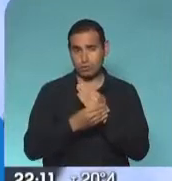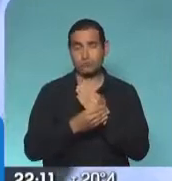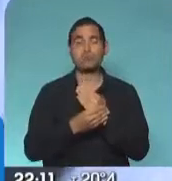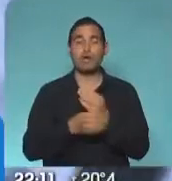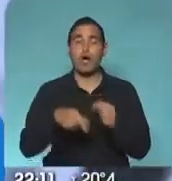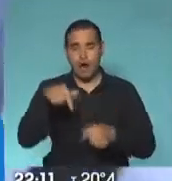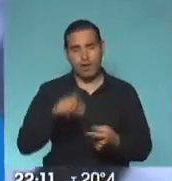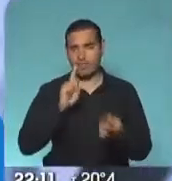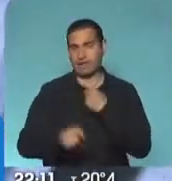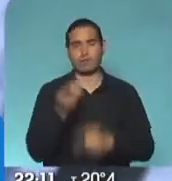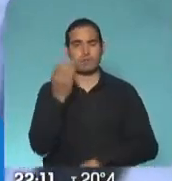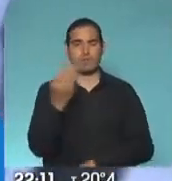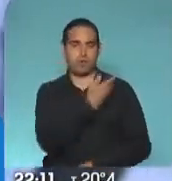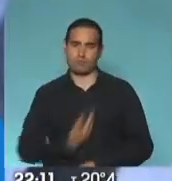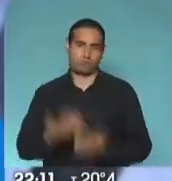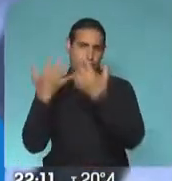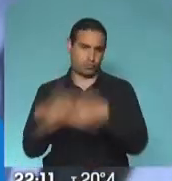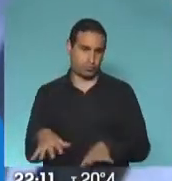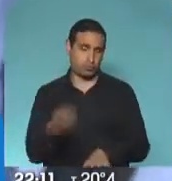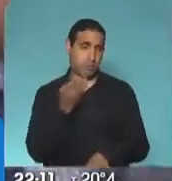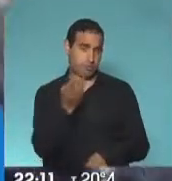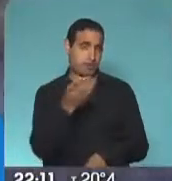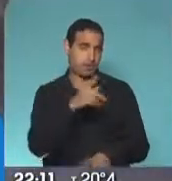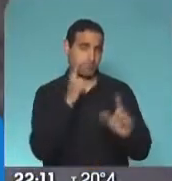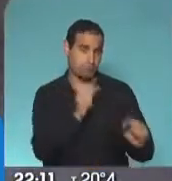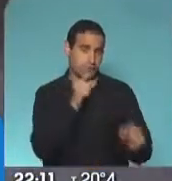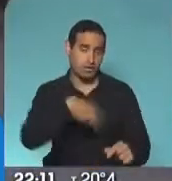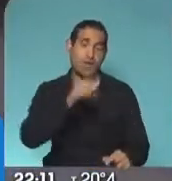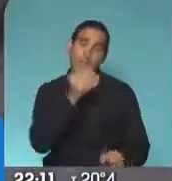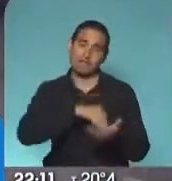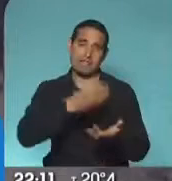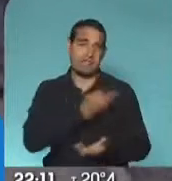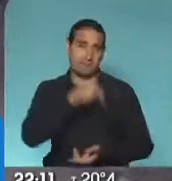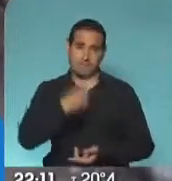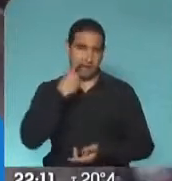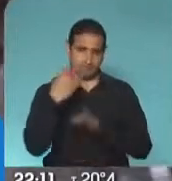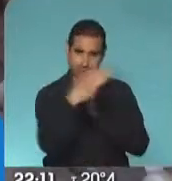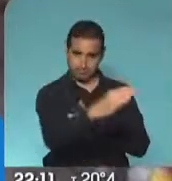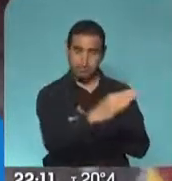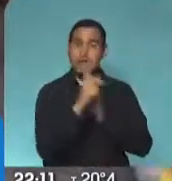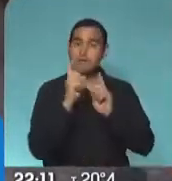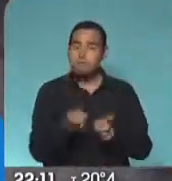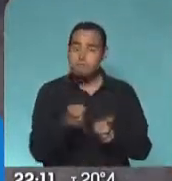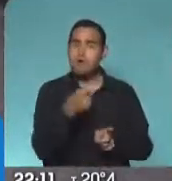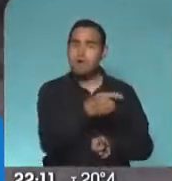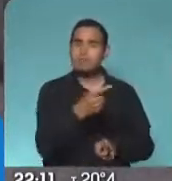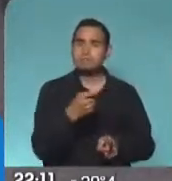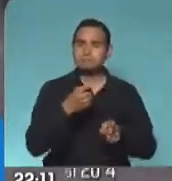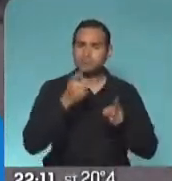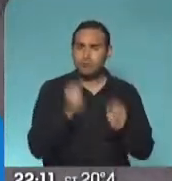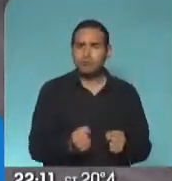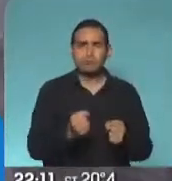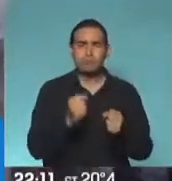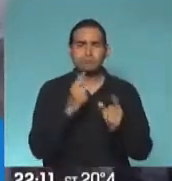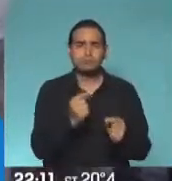ahora directamente están pidiendo la renuncia de Lenín Moreno y que se vaya el FMI del país. Además, las reivindicaciones están muy presentes con todo